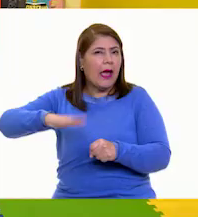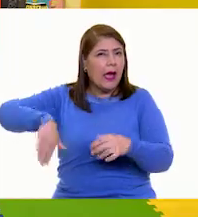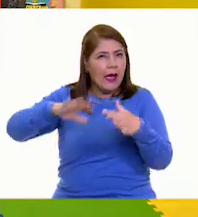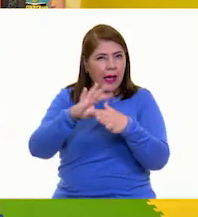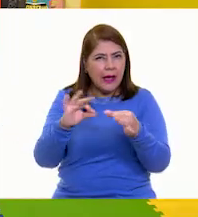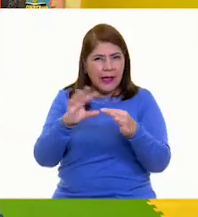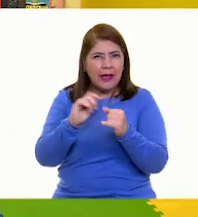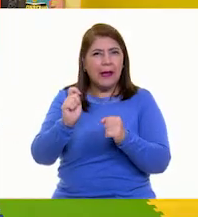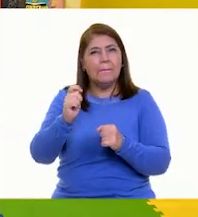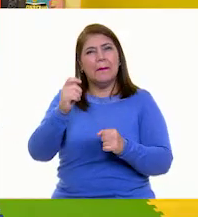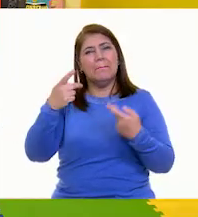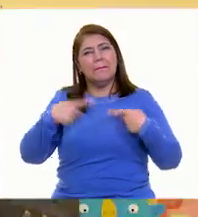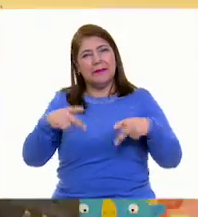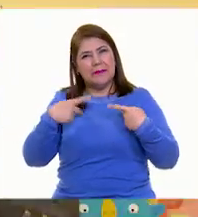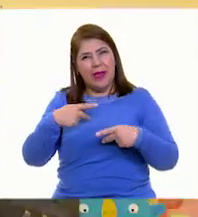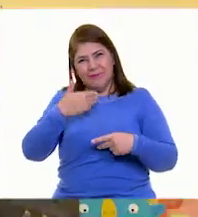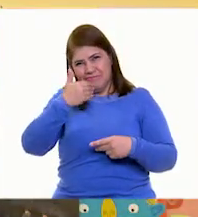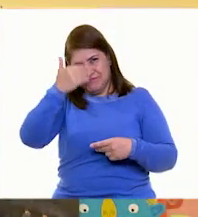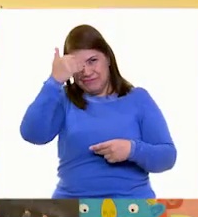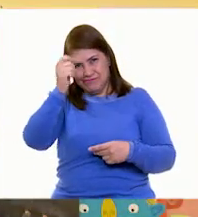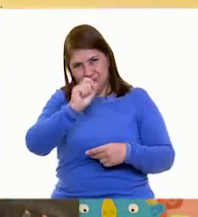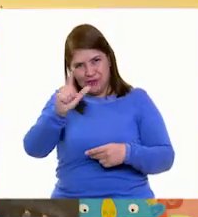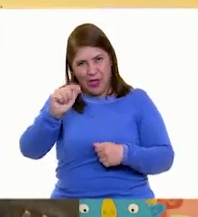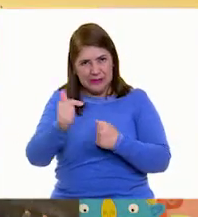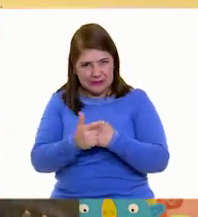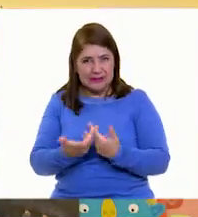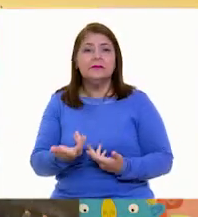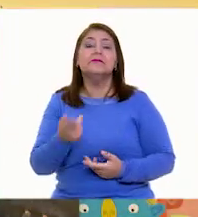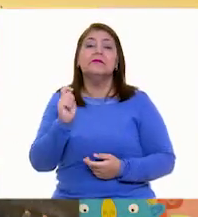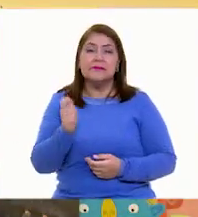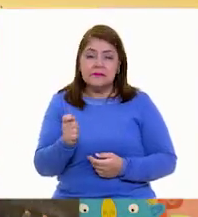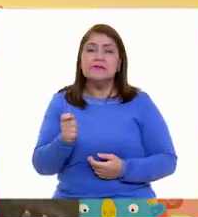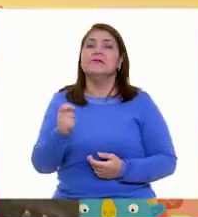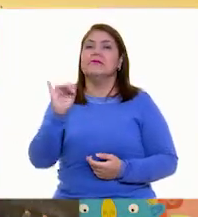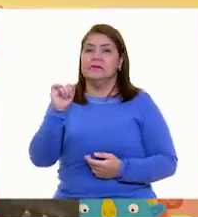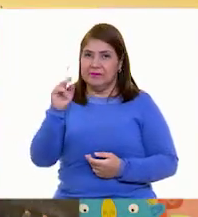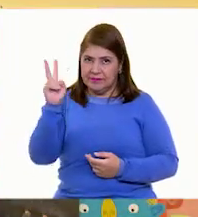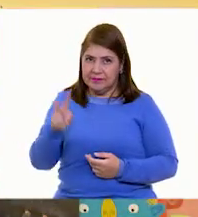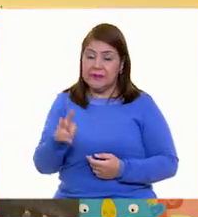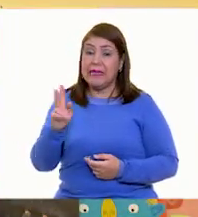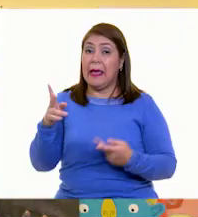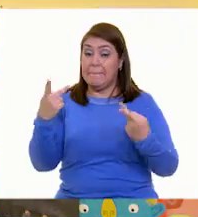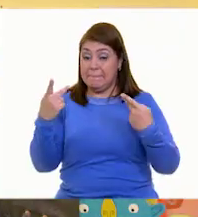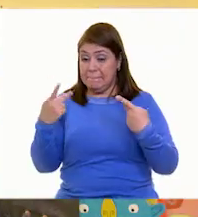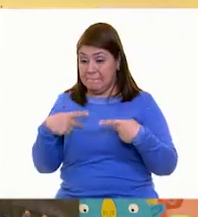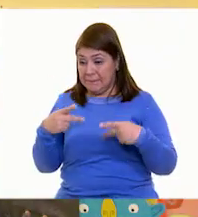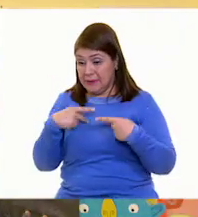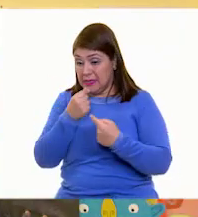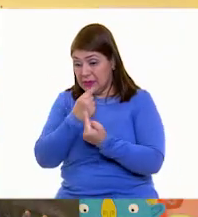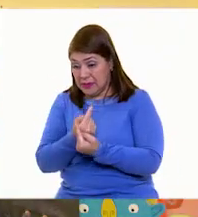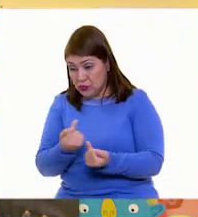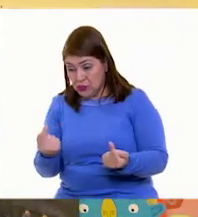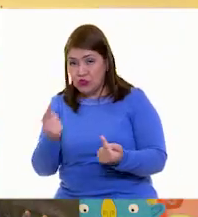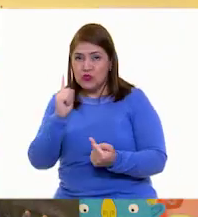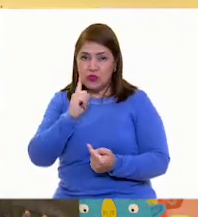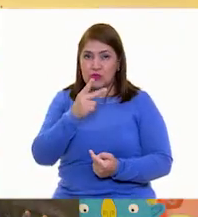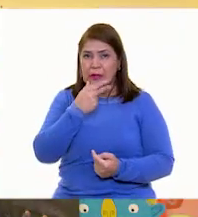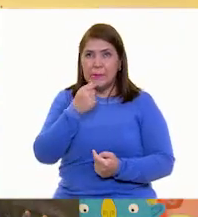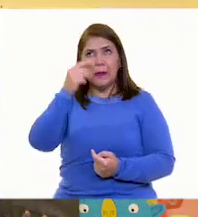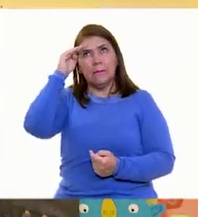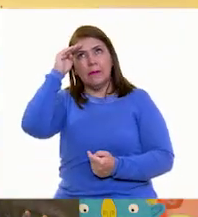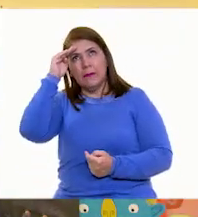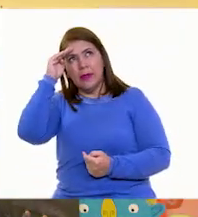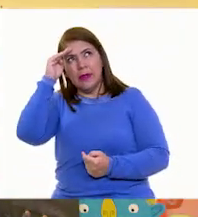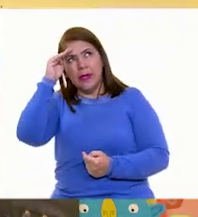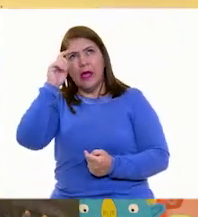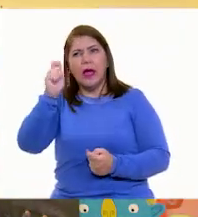comentario de la especialista. Es cierto, y se debe a que las niñas y los niños no conocen una frontera entre lo